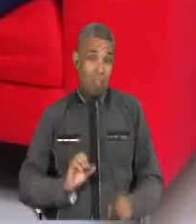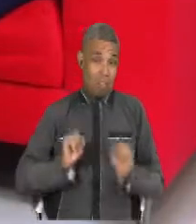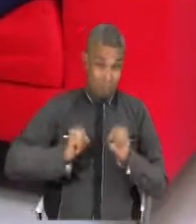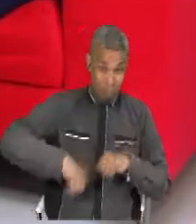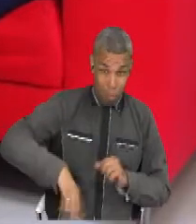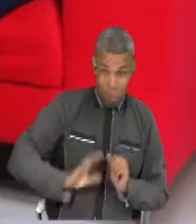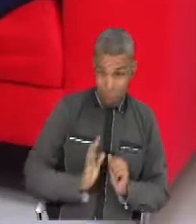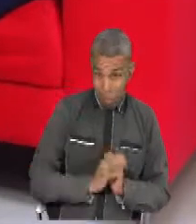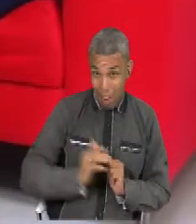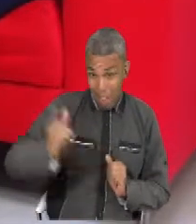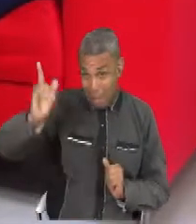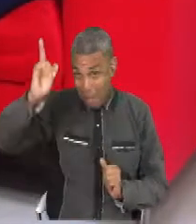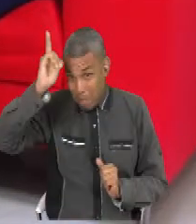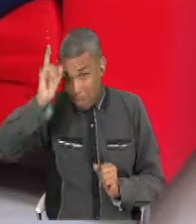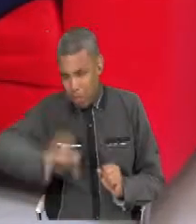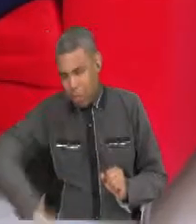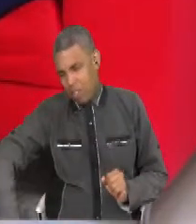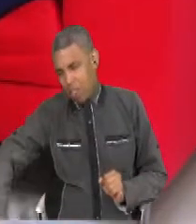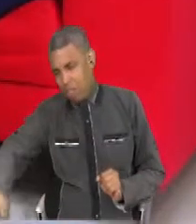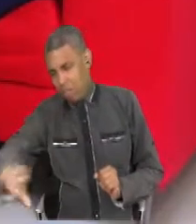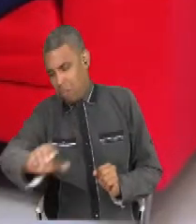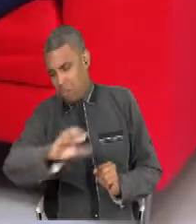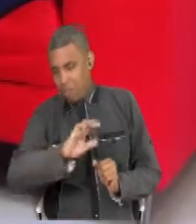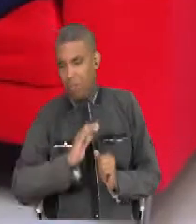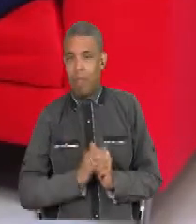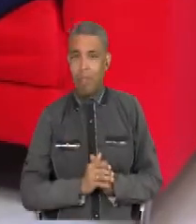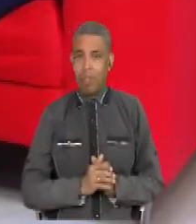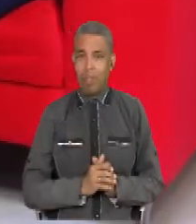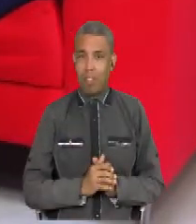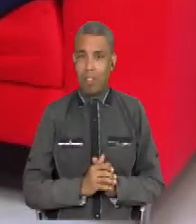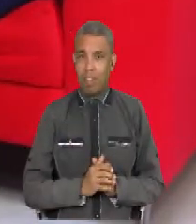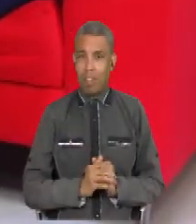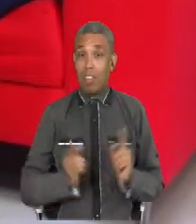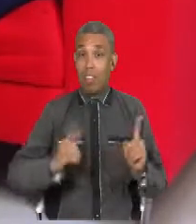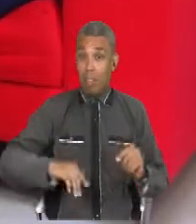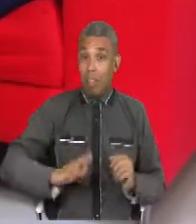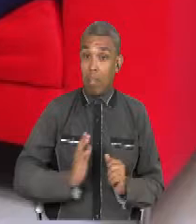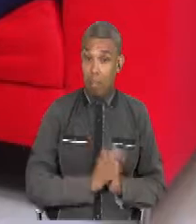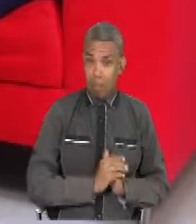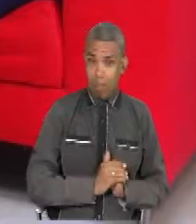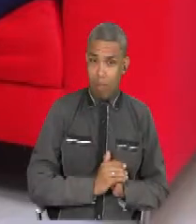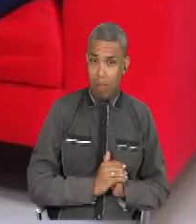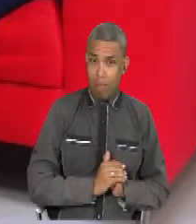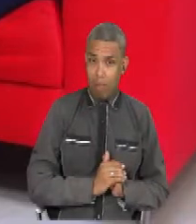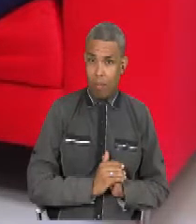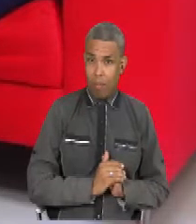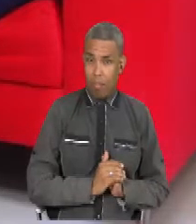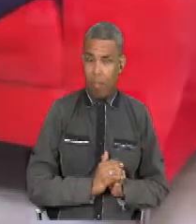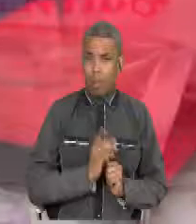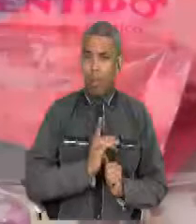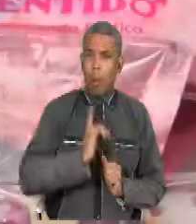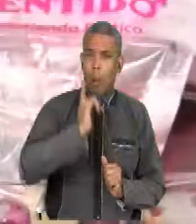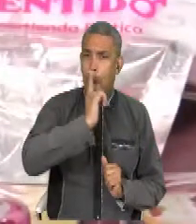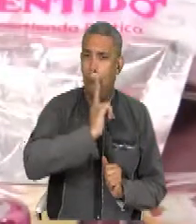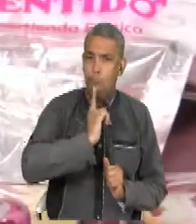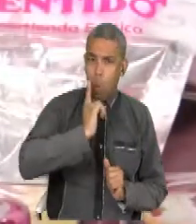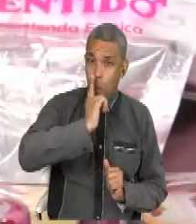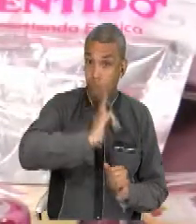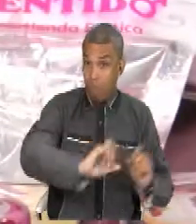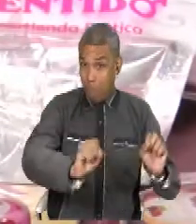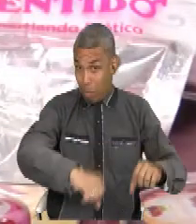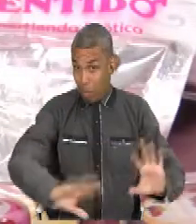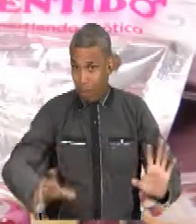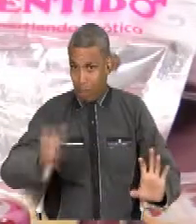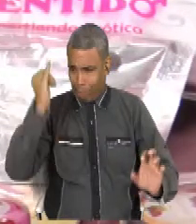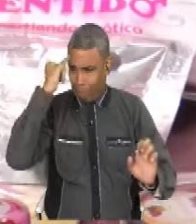solo estén sintiendo y no estén viendo. Luego cuando le quiten el tapaojos, qué sé yo, la vea con el disfraz puesto. O sea, son muchas cosas